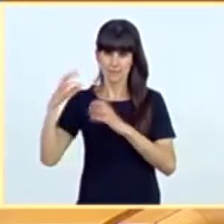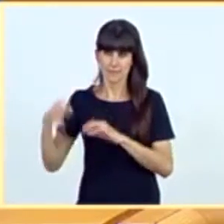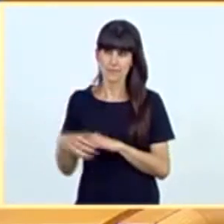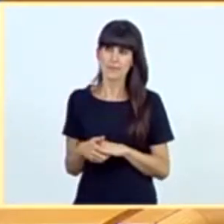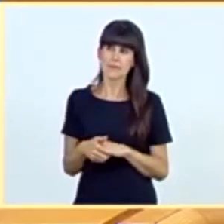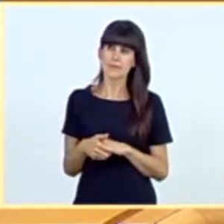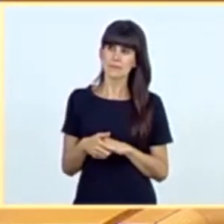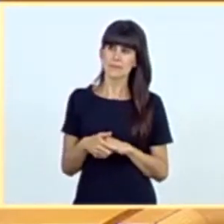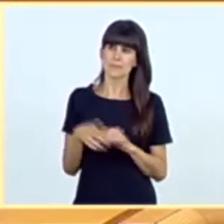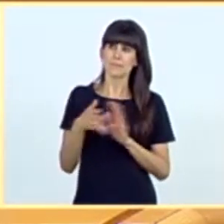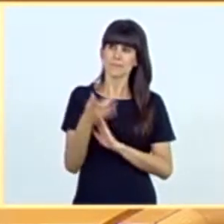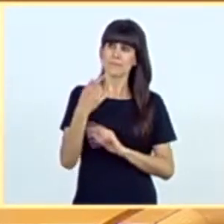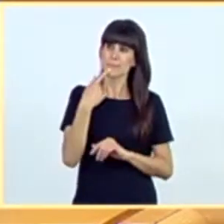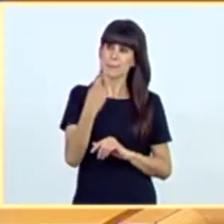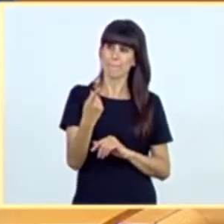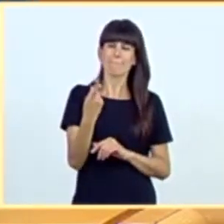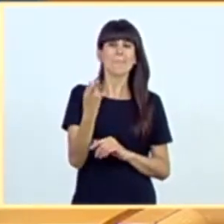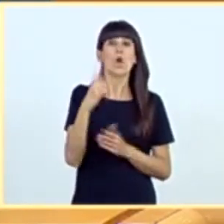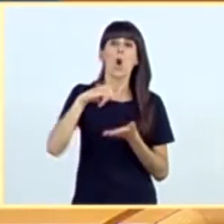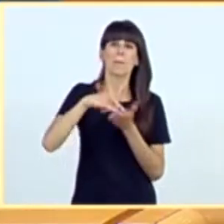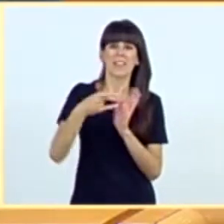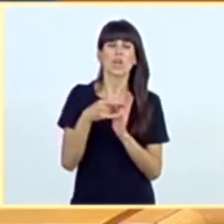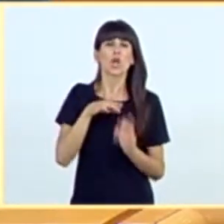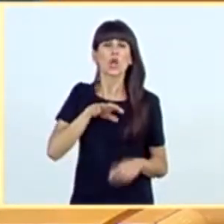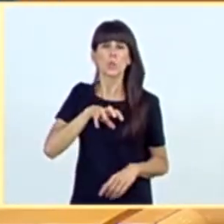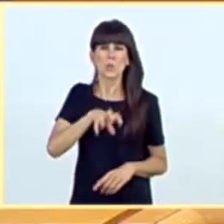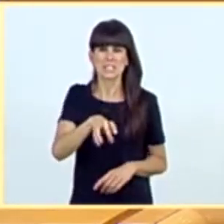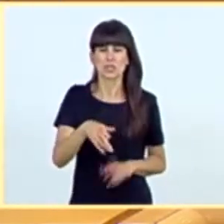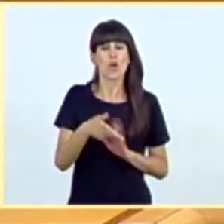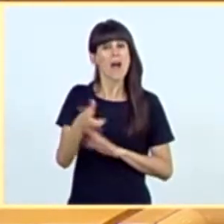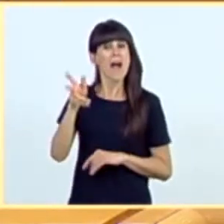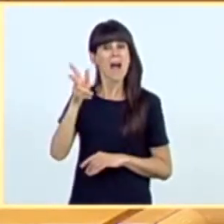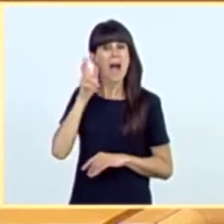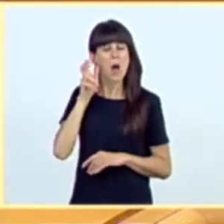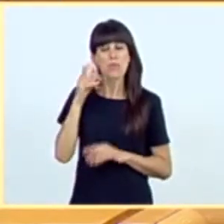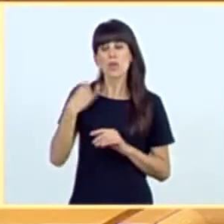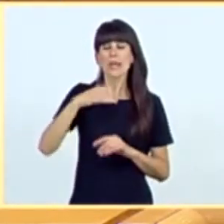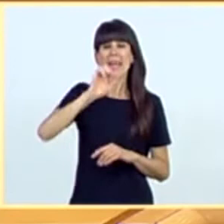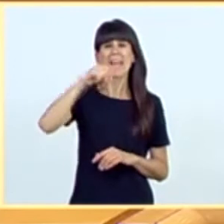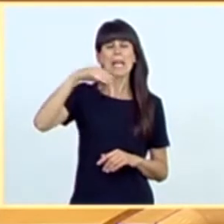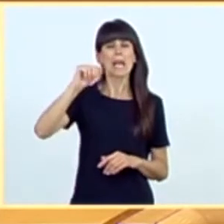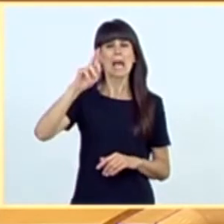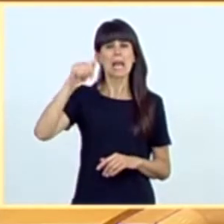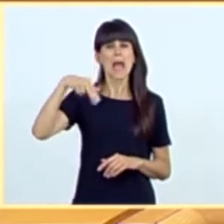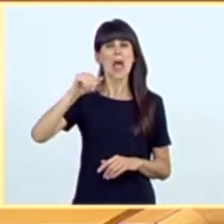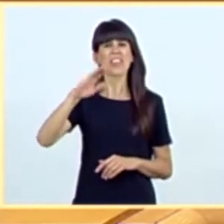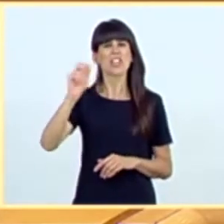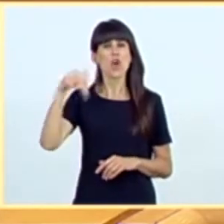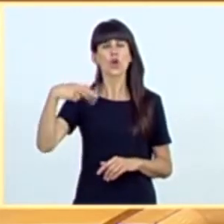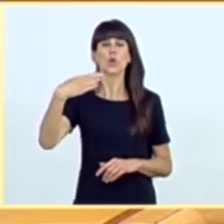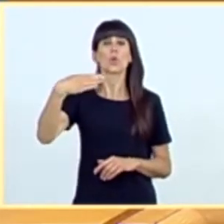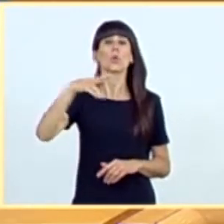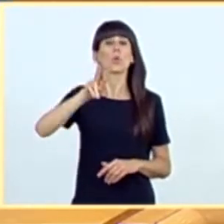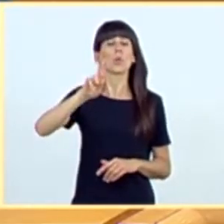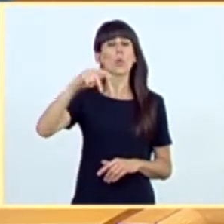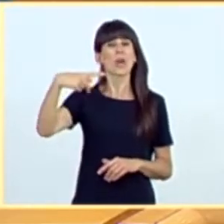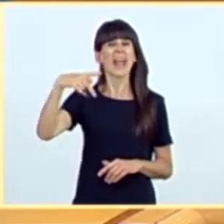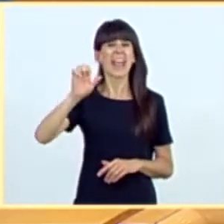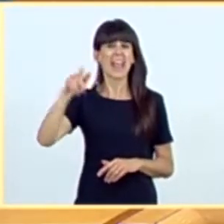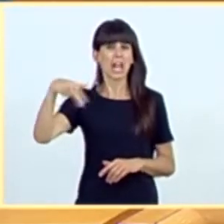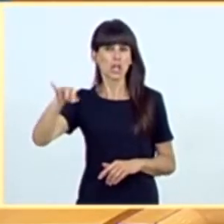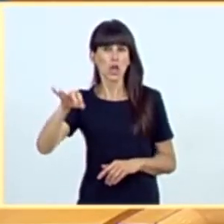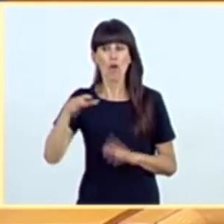Operación Bicho, audio de Encarnación Burgueño. La conocen ustedes muy bien, es la hija del arquitecto